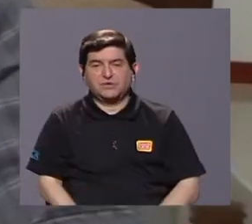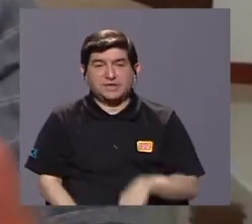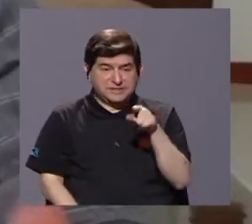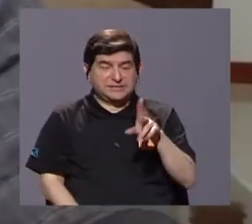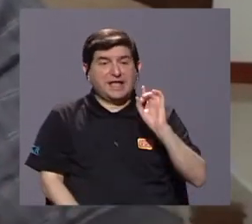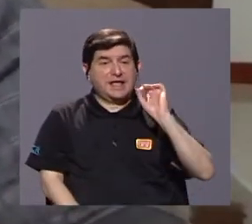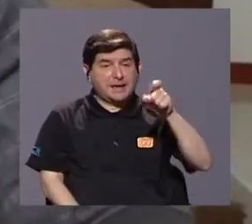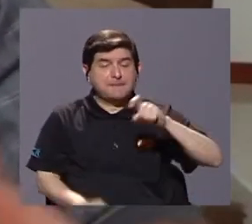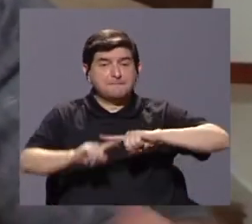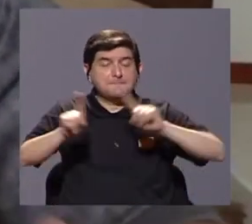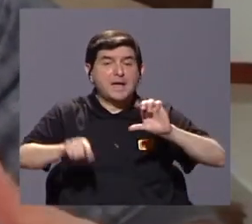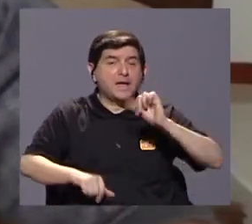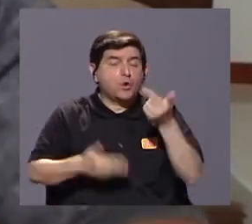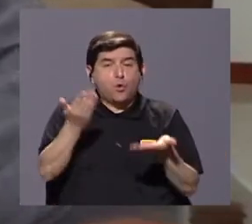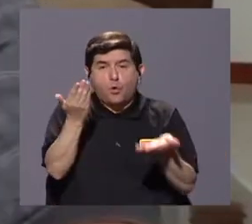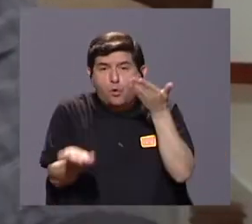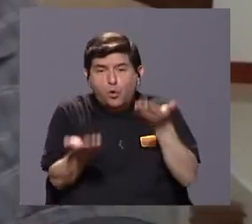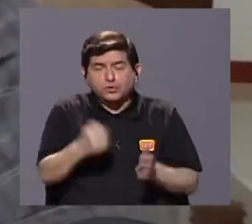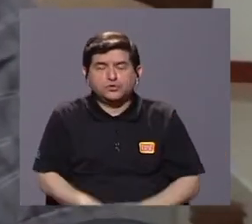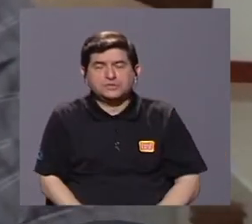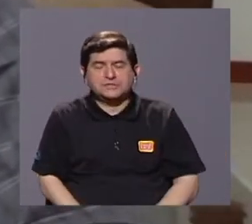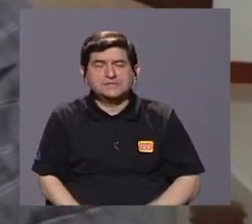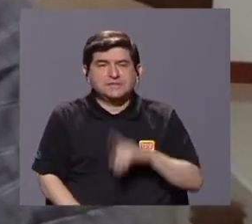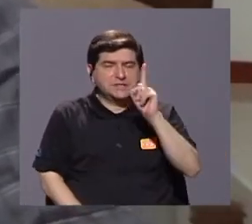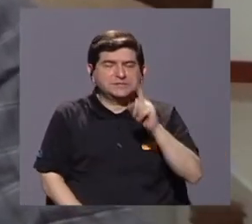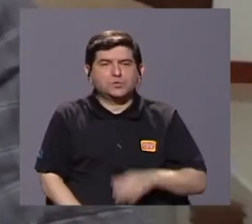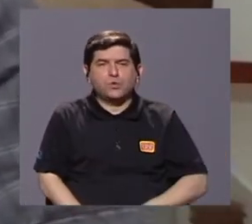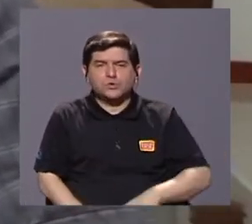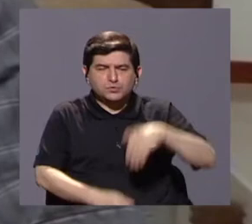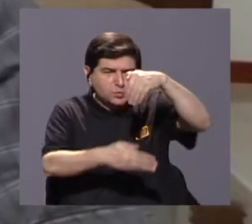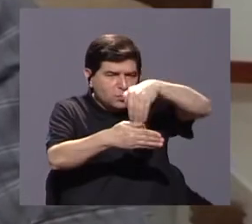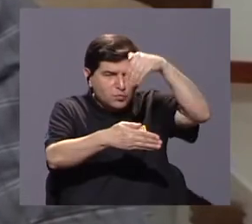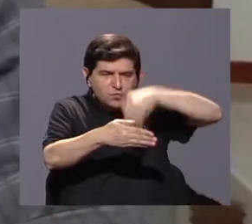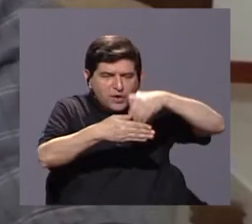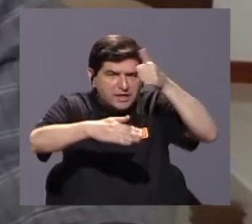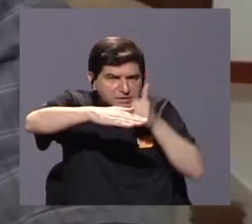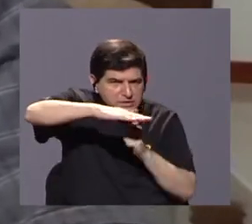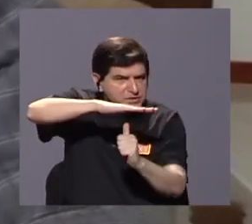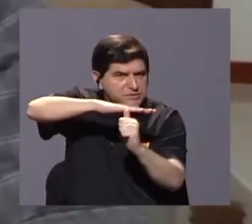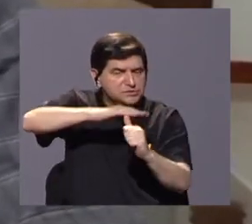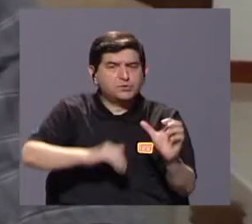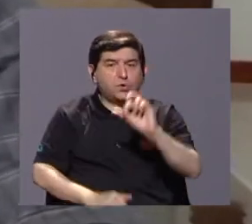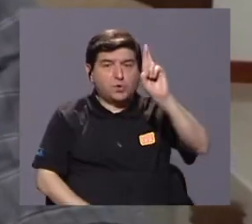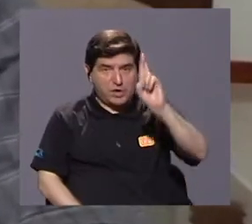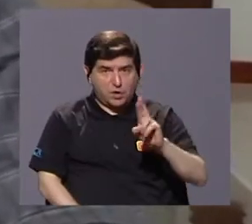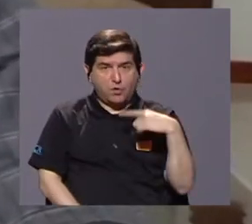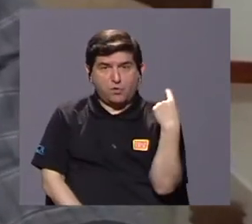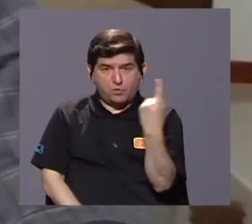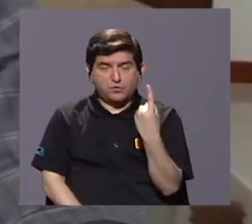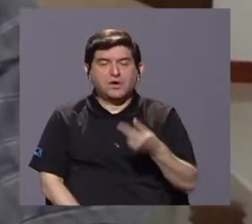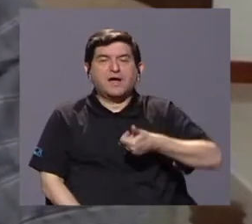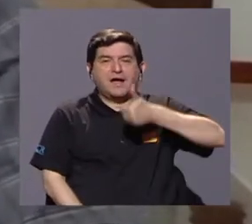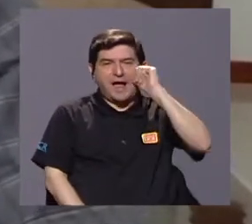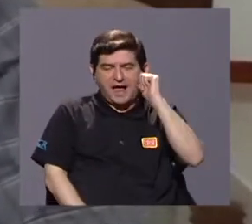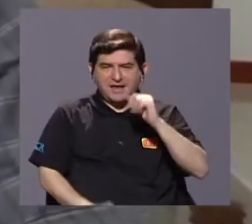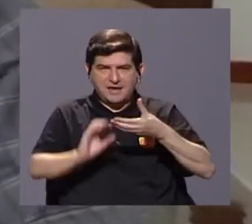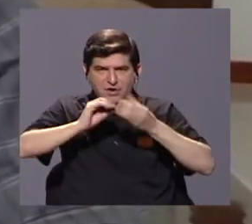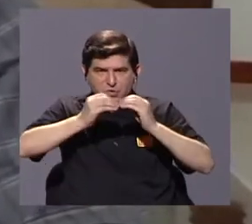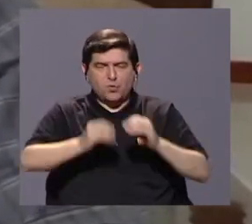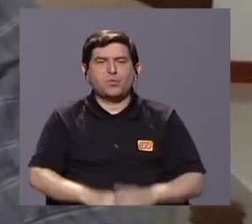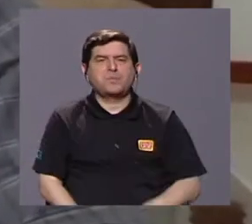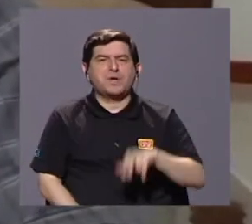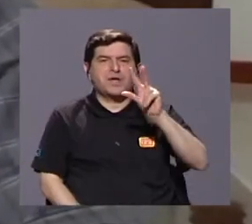hay otros que se podrían haber estado subregistrando. En Costa Rica, solo en Costa Rica, ayer se alcanzó la suma de